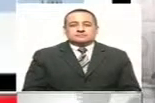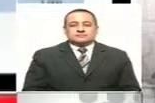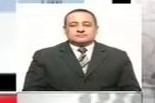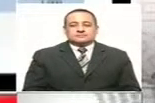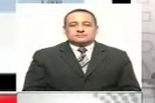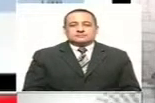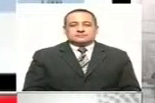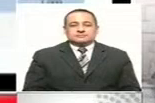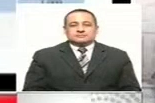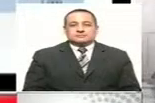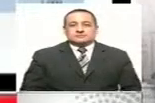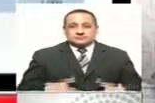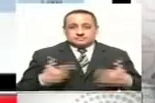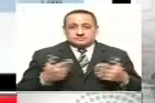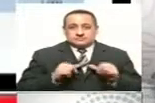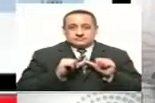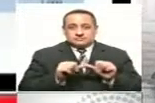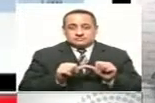¿Podemos continuar?